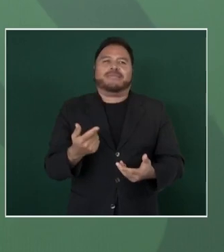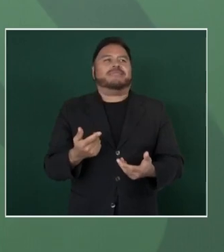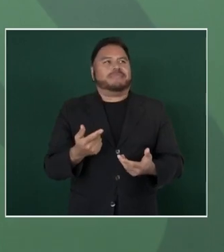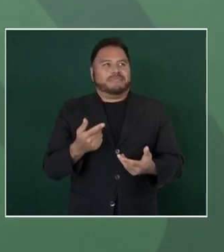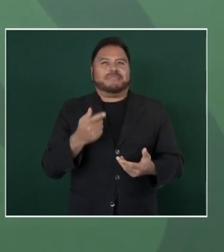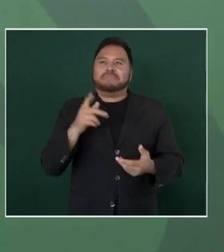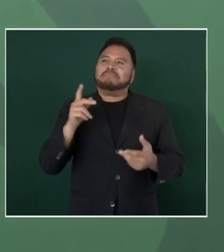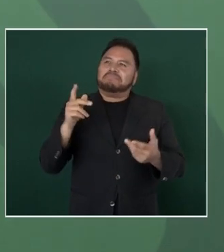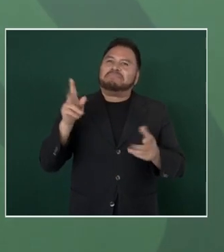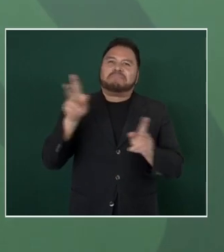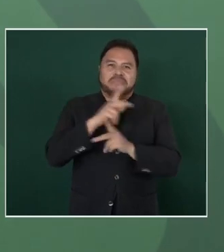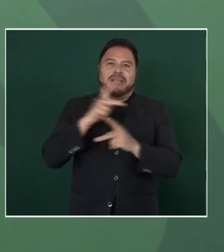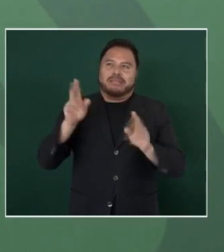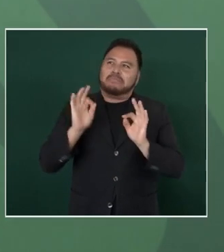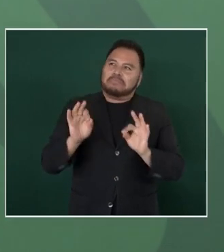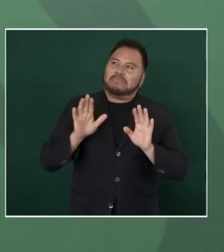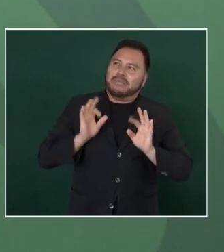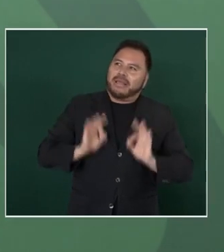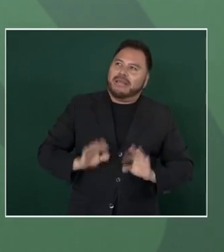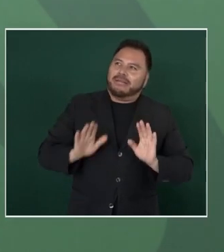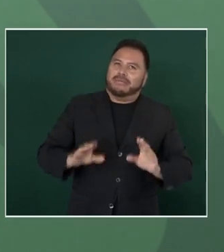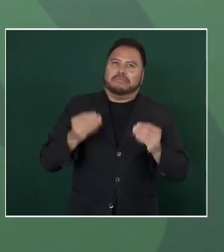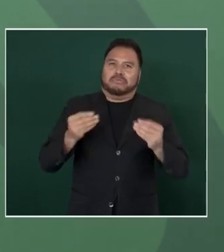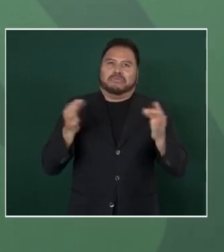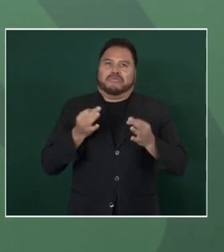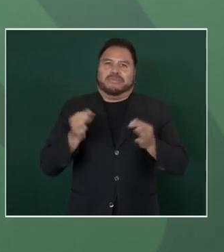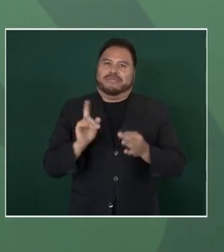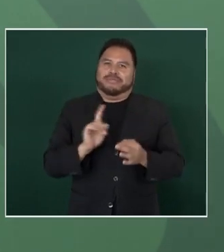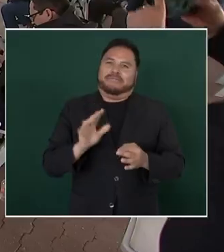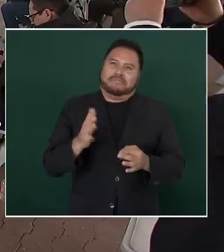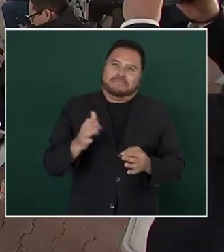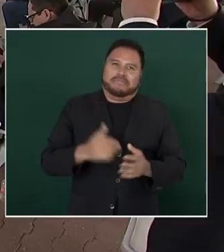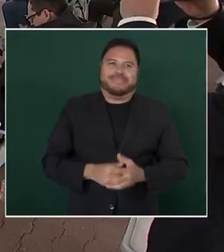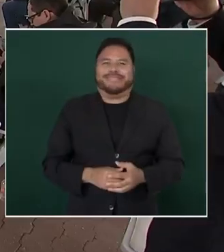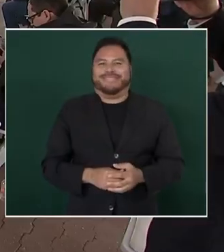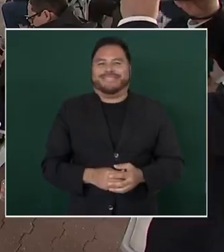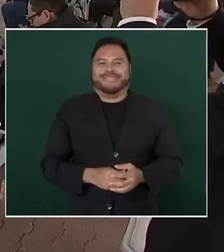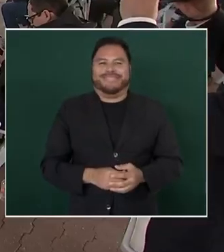bien el viento, no hubo tanto frío.